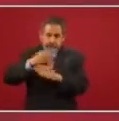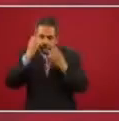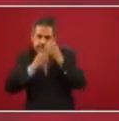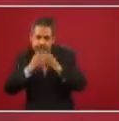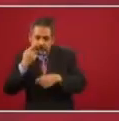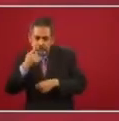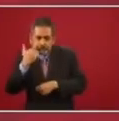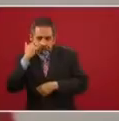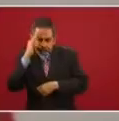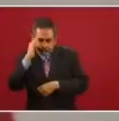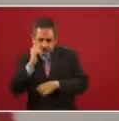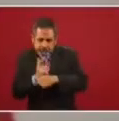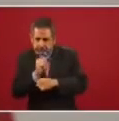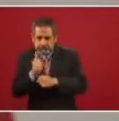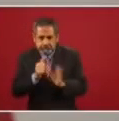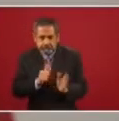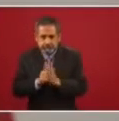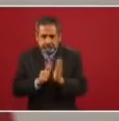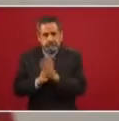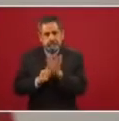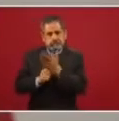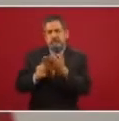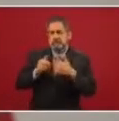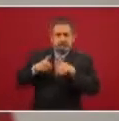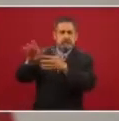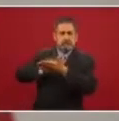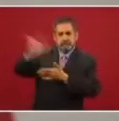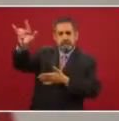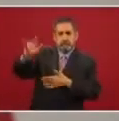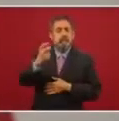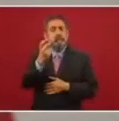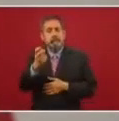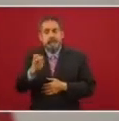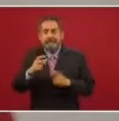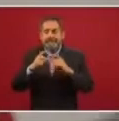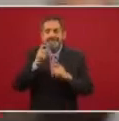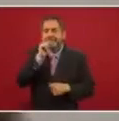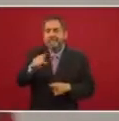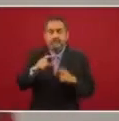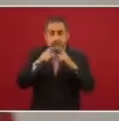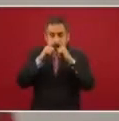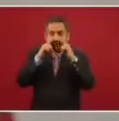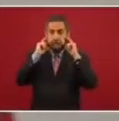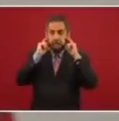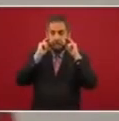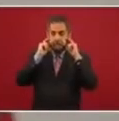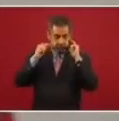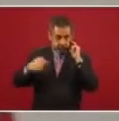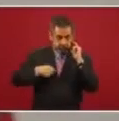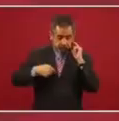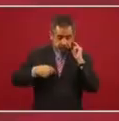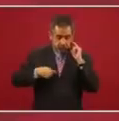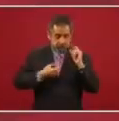interesantemente esto es parecido al la razón por la que los cubrebocas no protegen a quien está en riesgo de recibir la